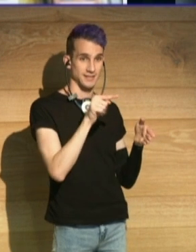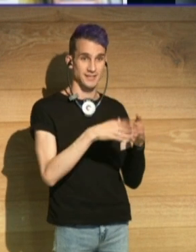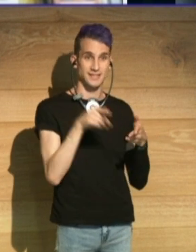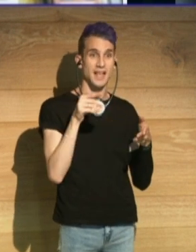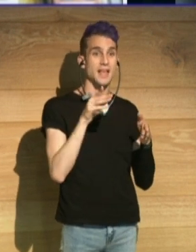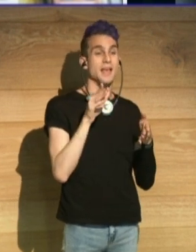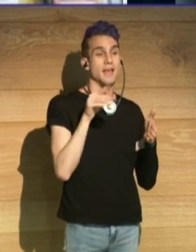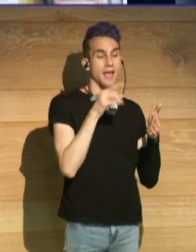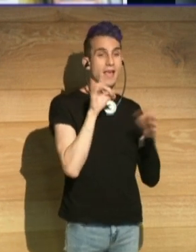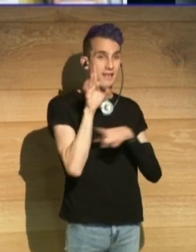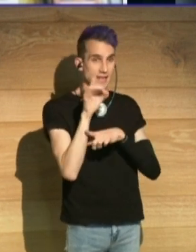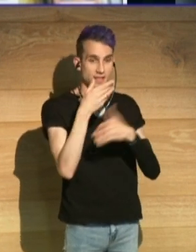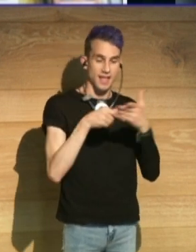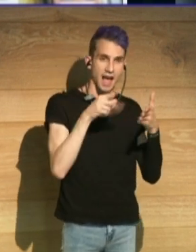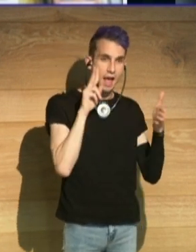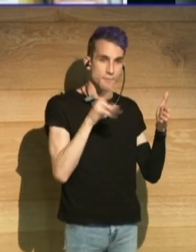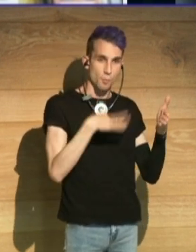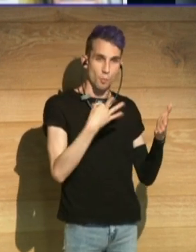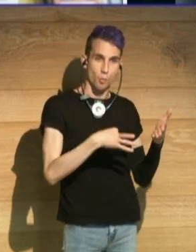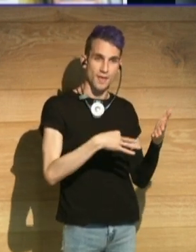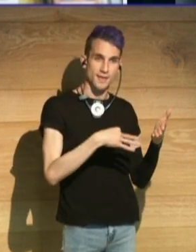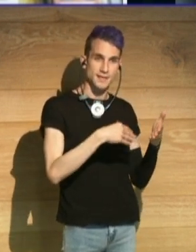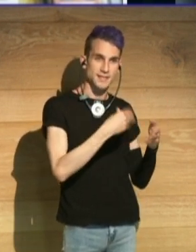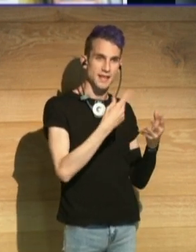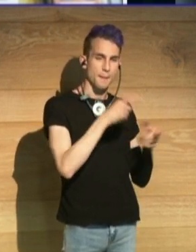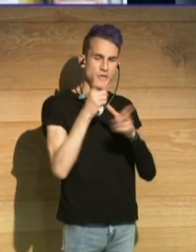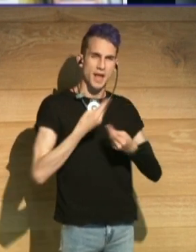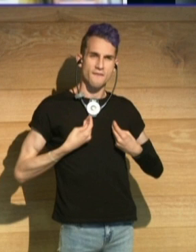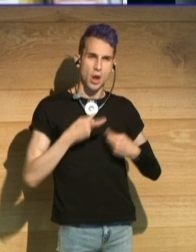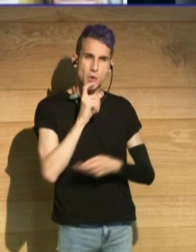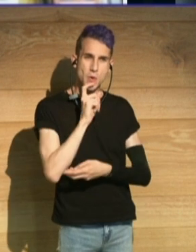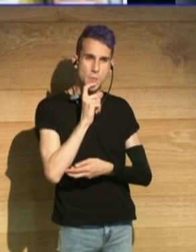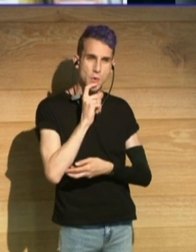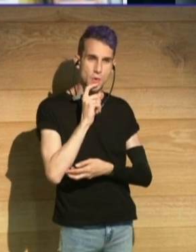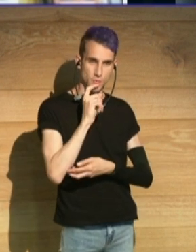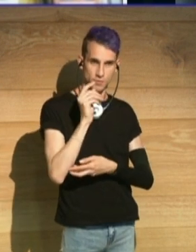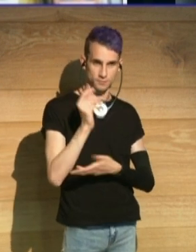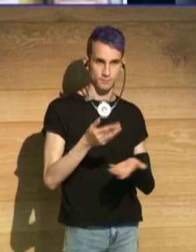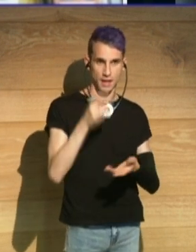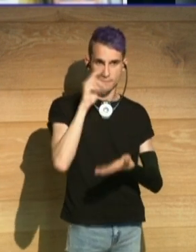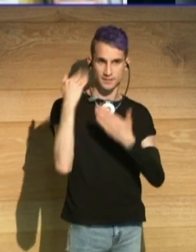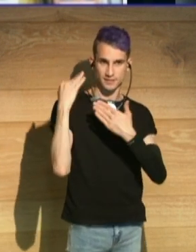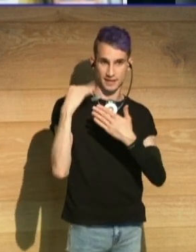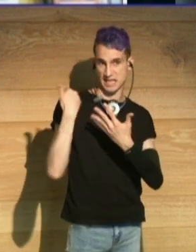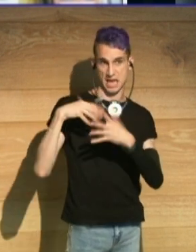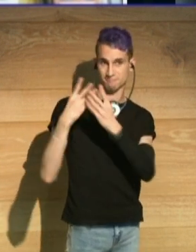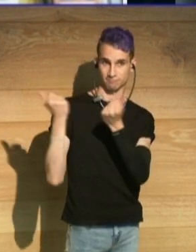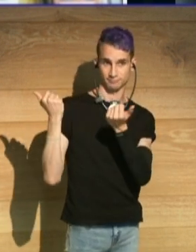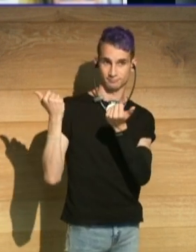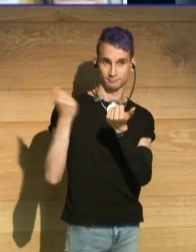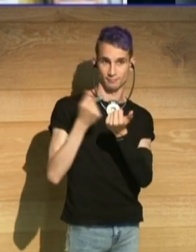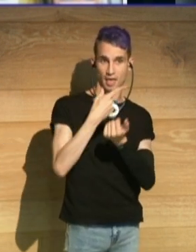es donde se siente el latido de la vida, de algo que se ha vivido y que se ha extinguido hace más de